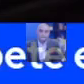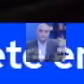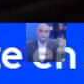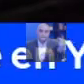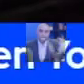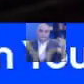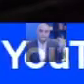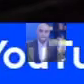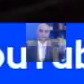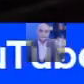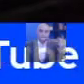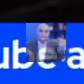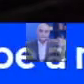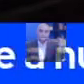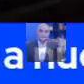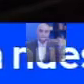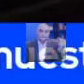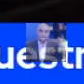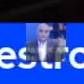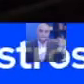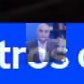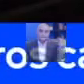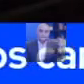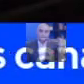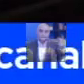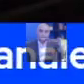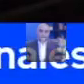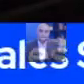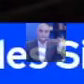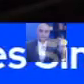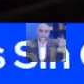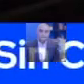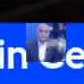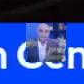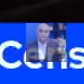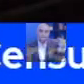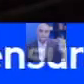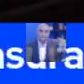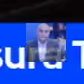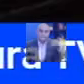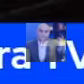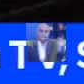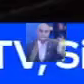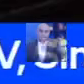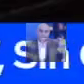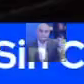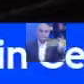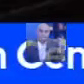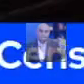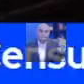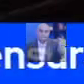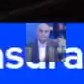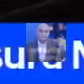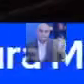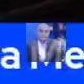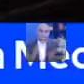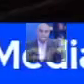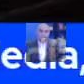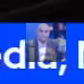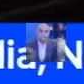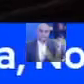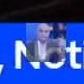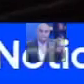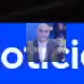del presidente Andrés Manuel López Obrador, que haciendo de lado cualquier tipo de mandangas